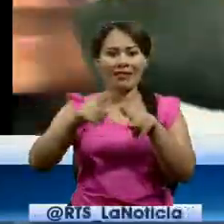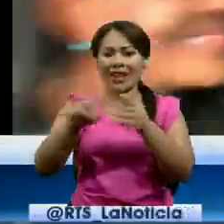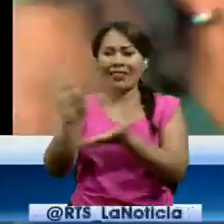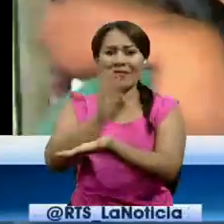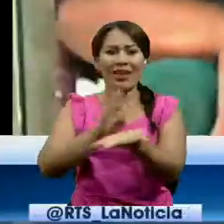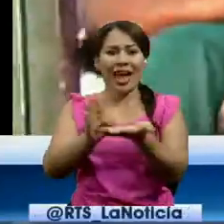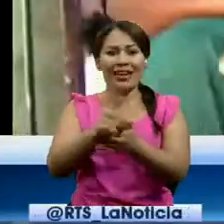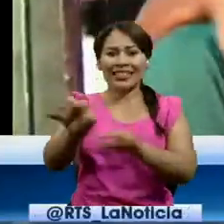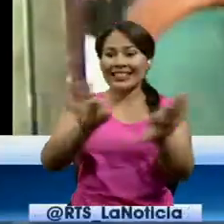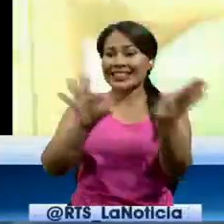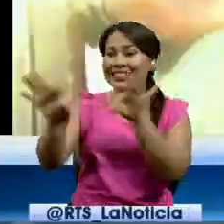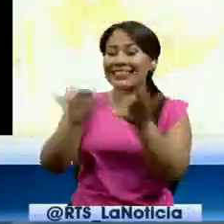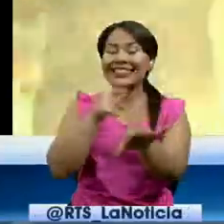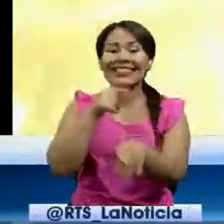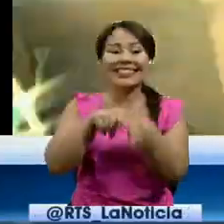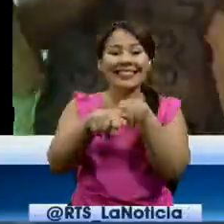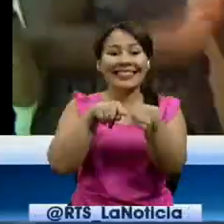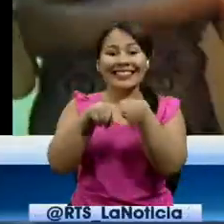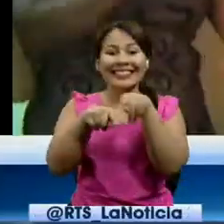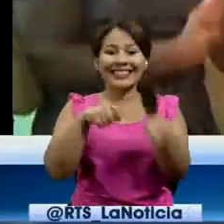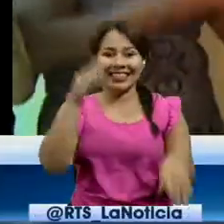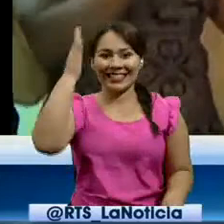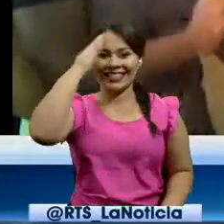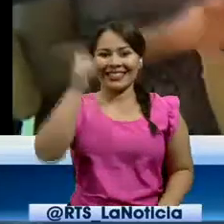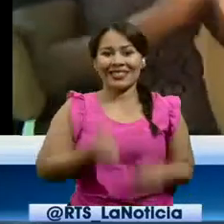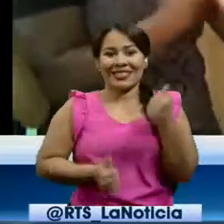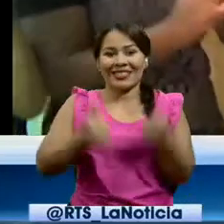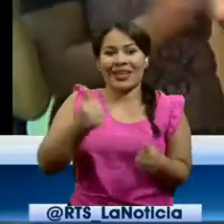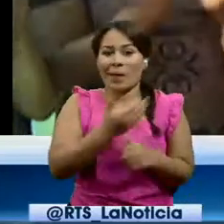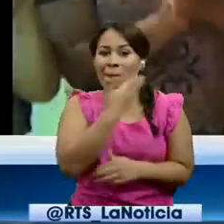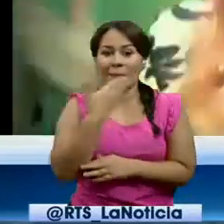escogido a sus representantes.